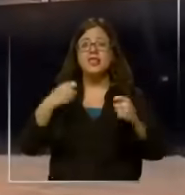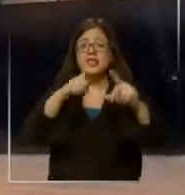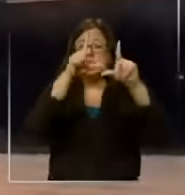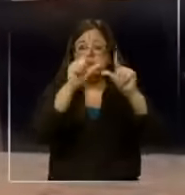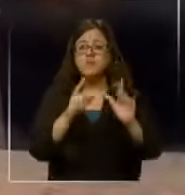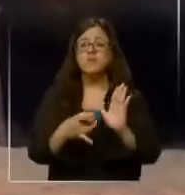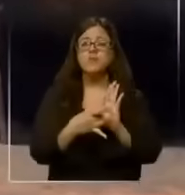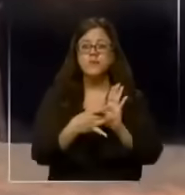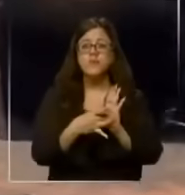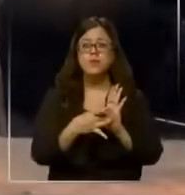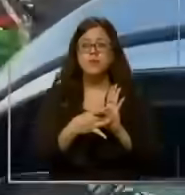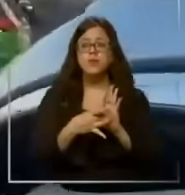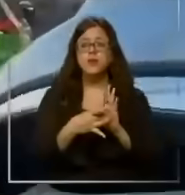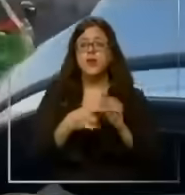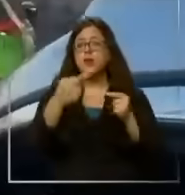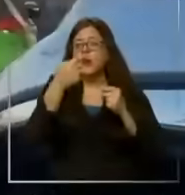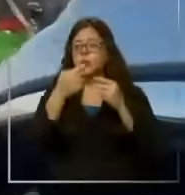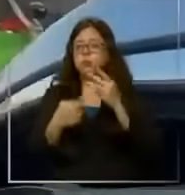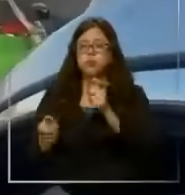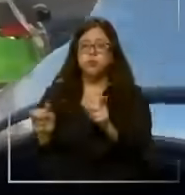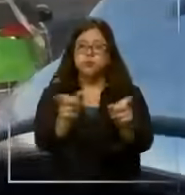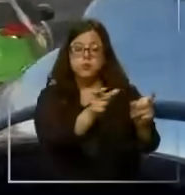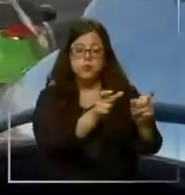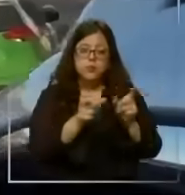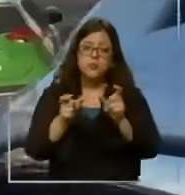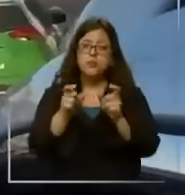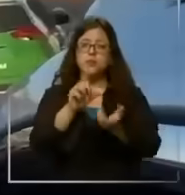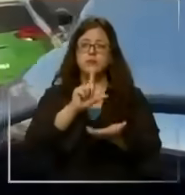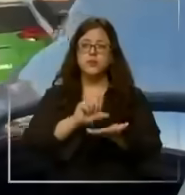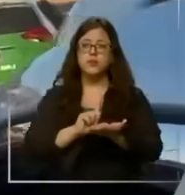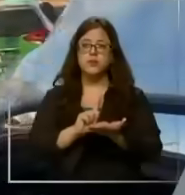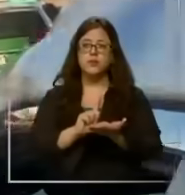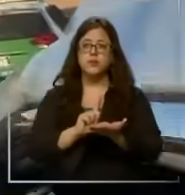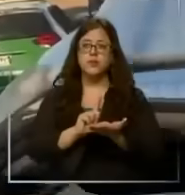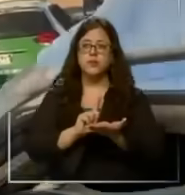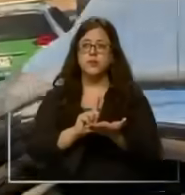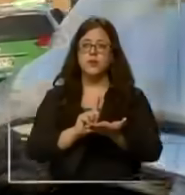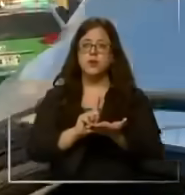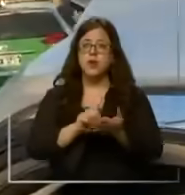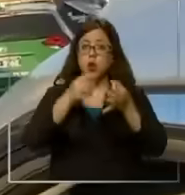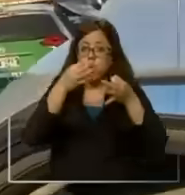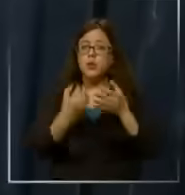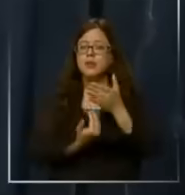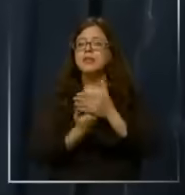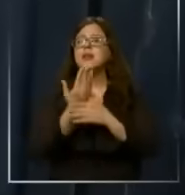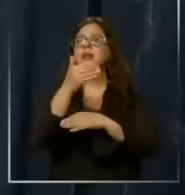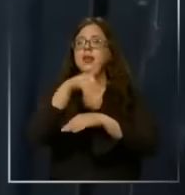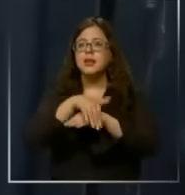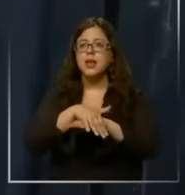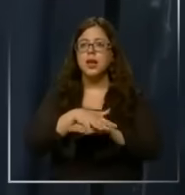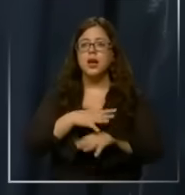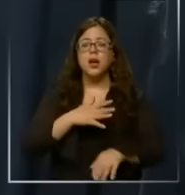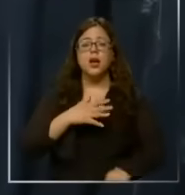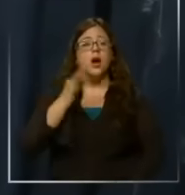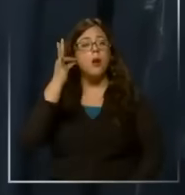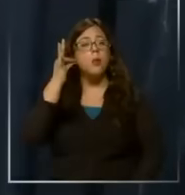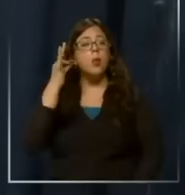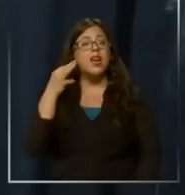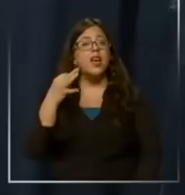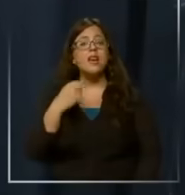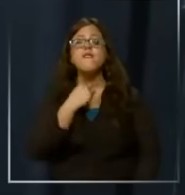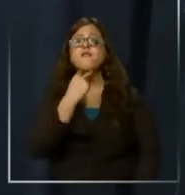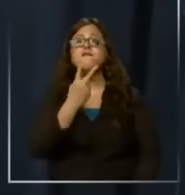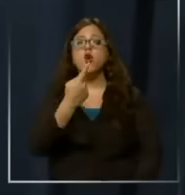la delincuencia con una serie de fiscalizaciones en terreno, principalmente durante el día. Me parece bien porque